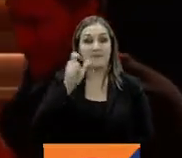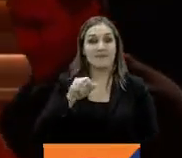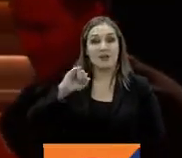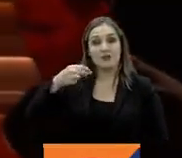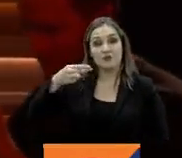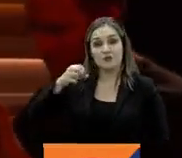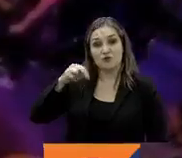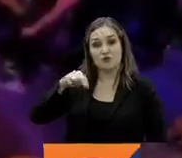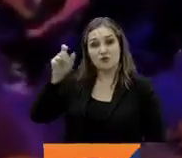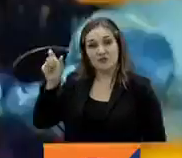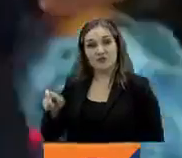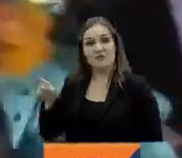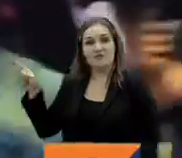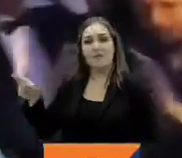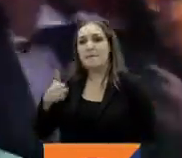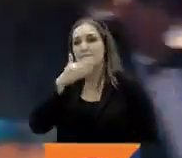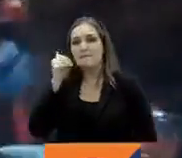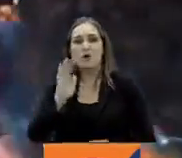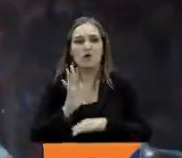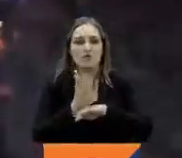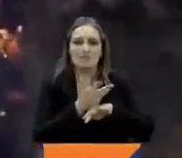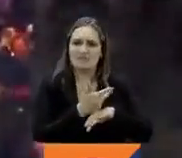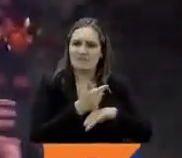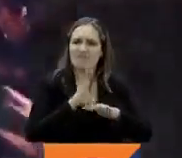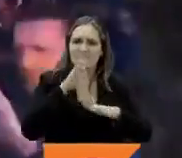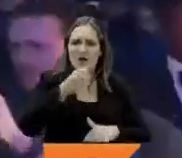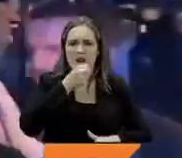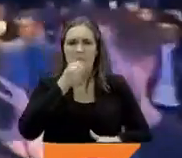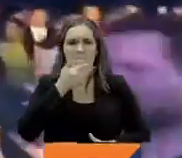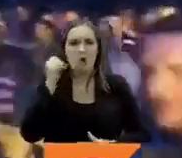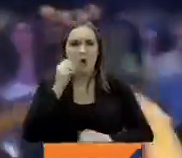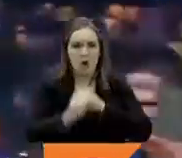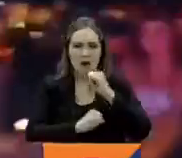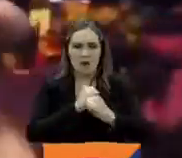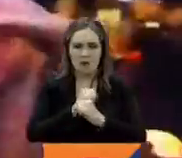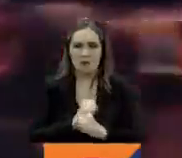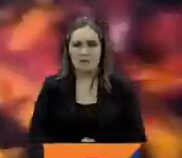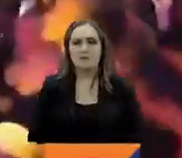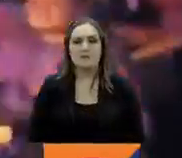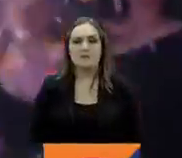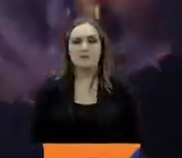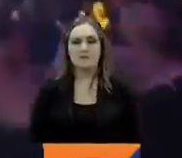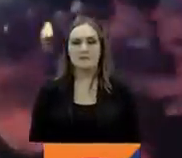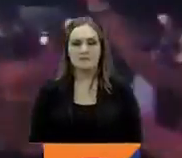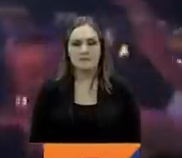se consagró con su disco We Are como mejor álbum del año.